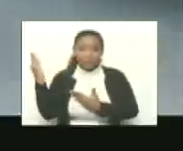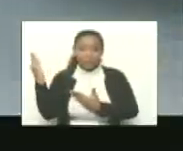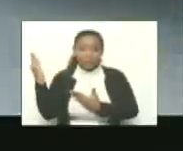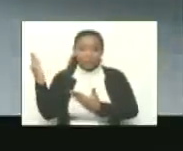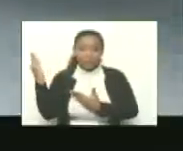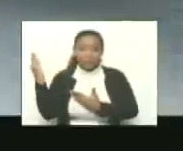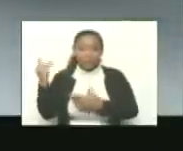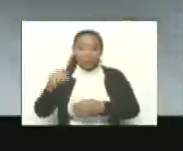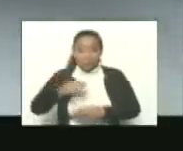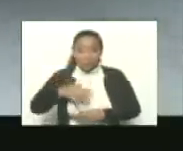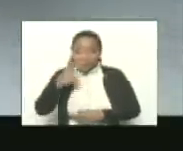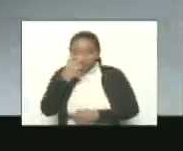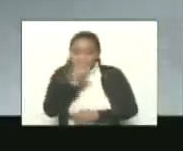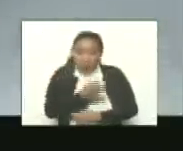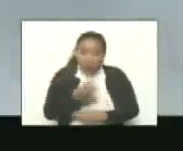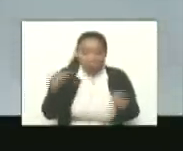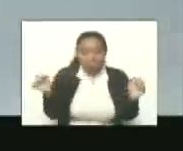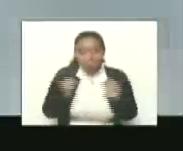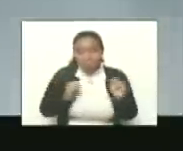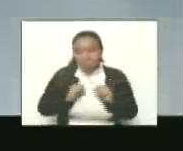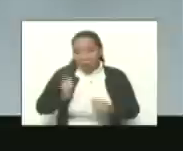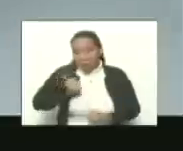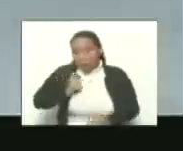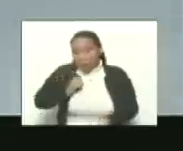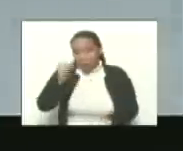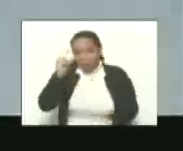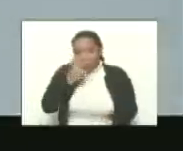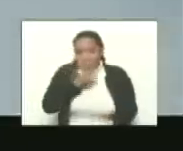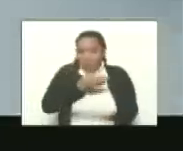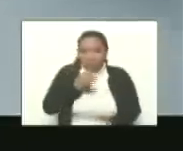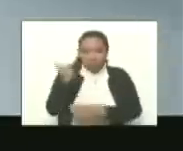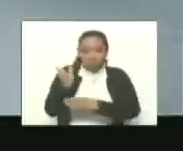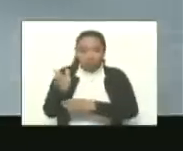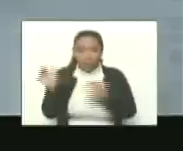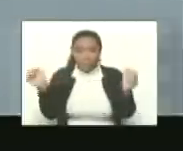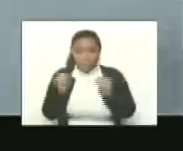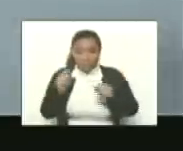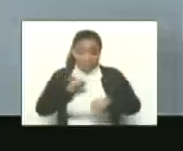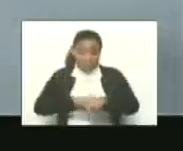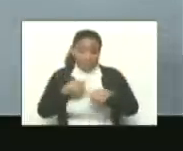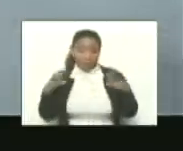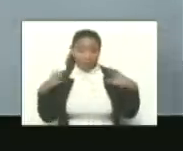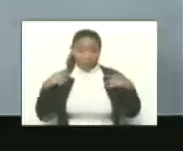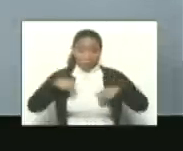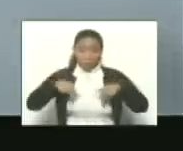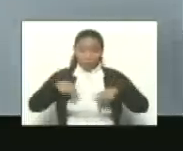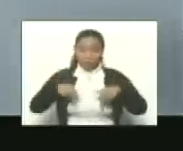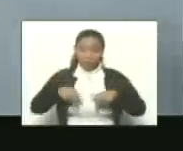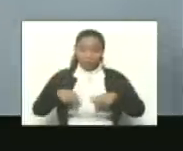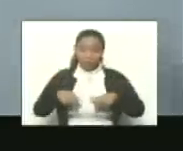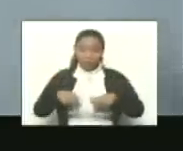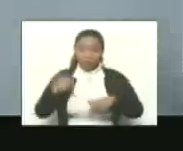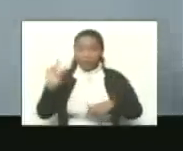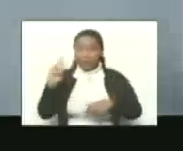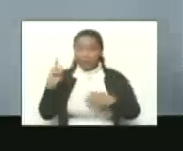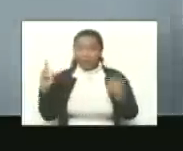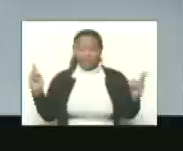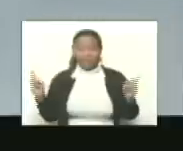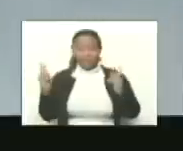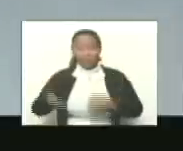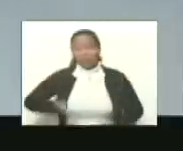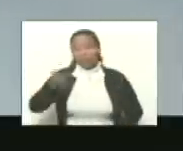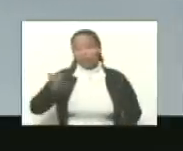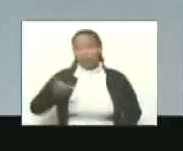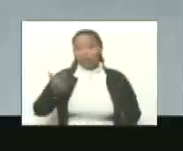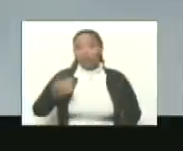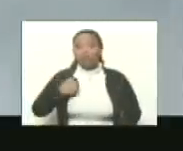puede visitar Mérida. Y una Mérida segunda, es una belleza, estamos en tiempo de vacaciones. Una segunda gran victoria, presidente, y quiero también